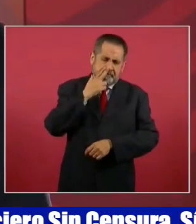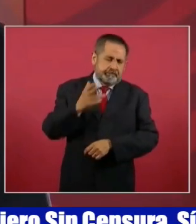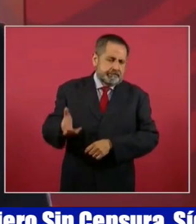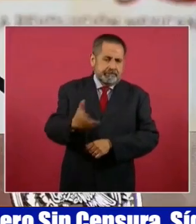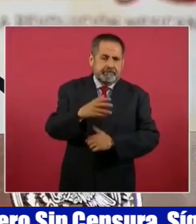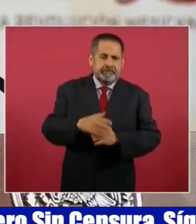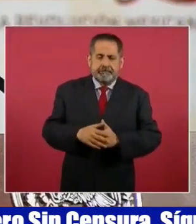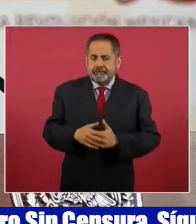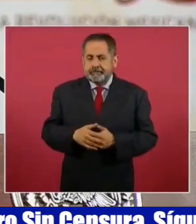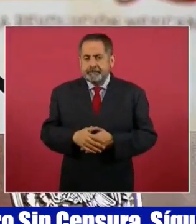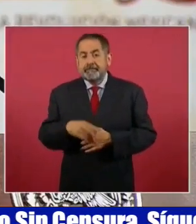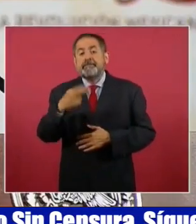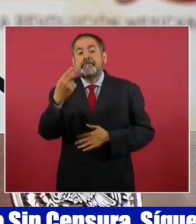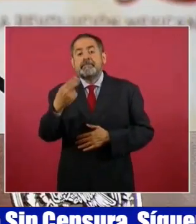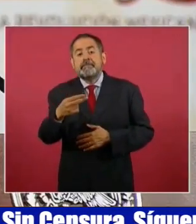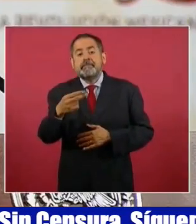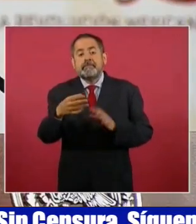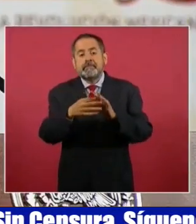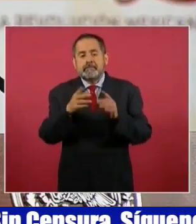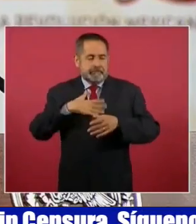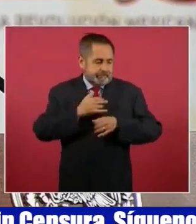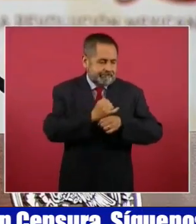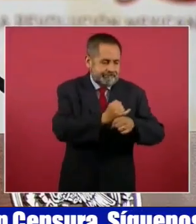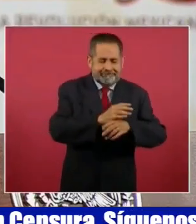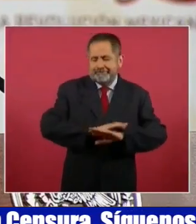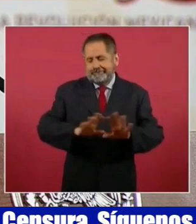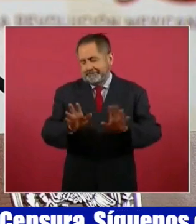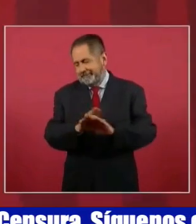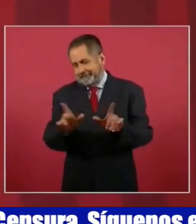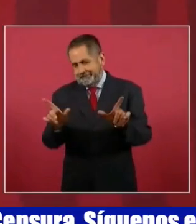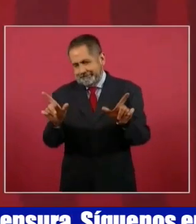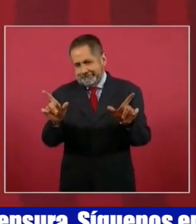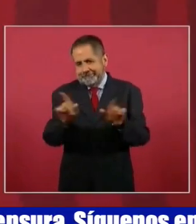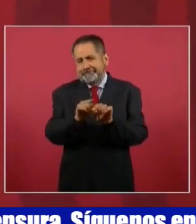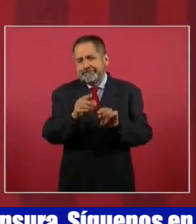No me pidan que yo haga la investigación, o sea,